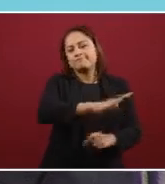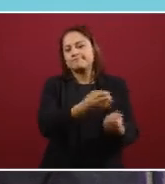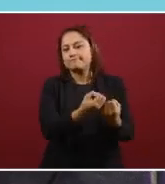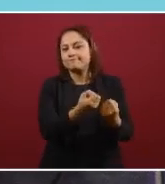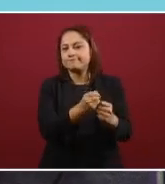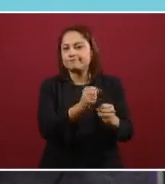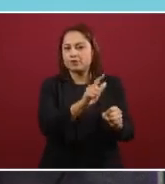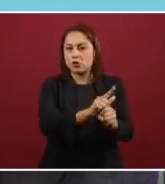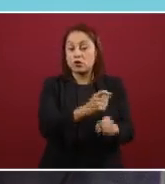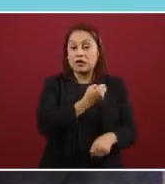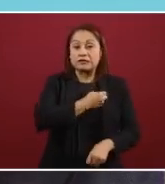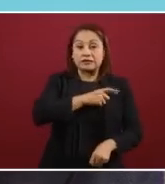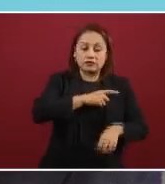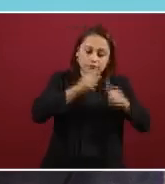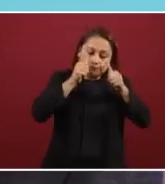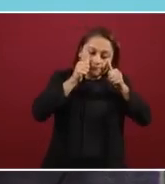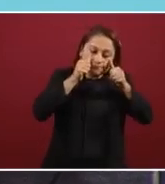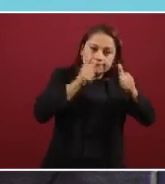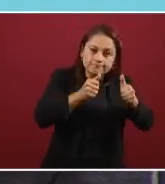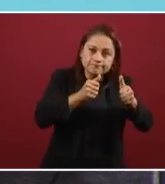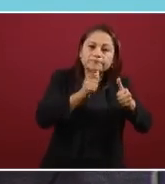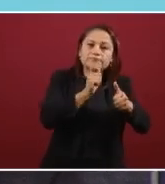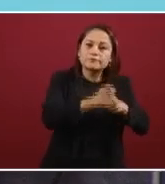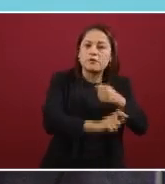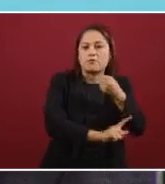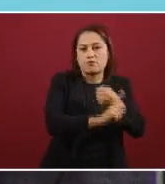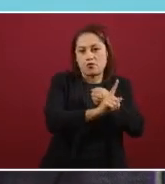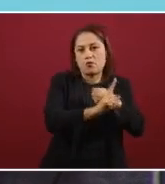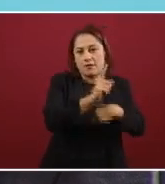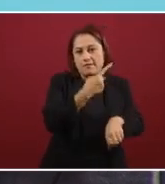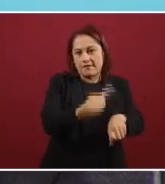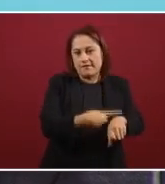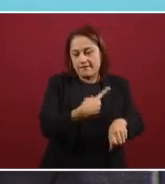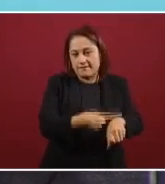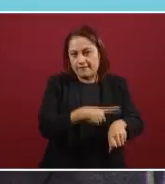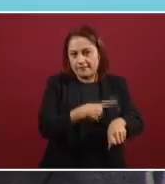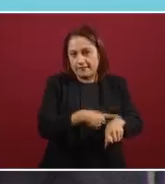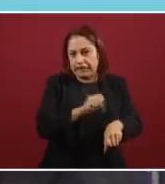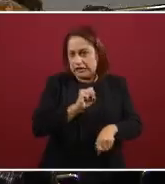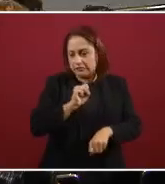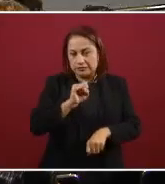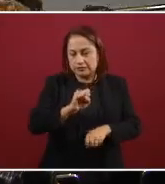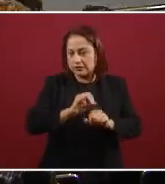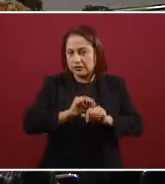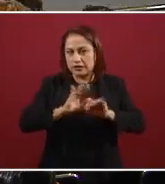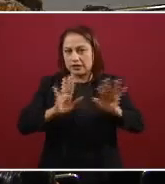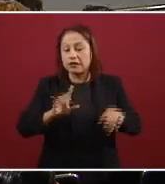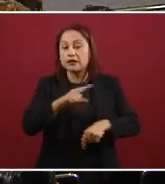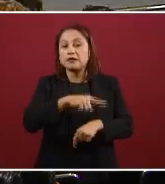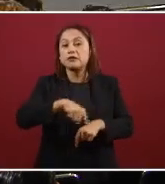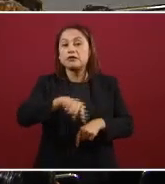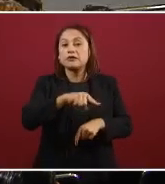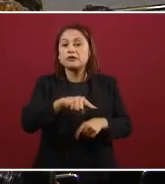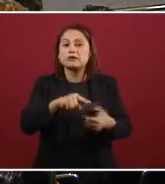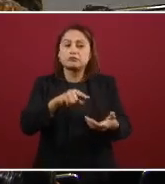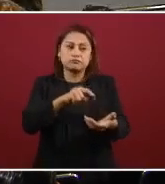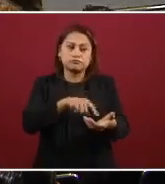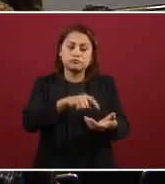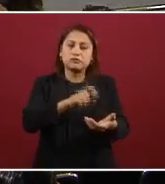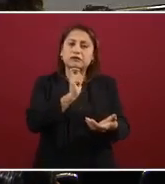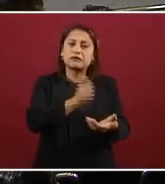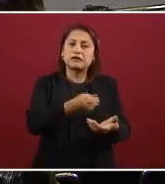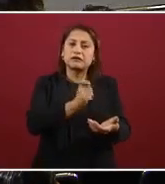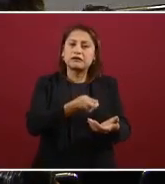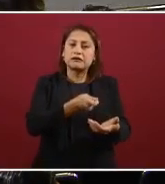pública. Es un fenómeno que, como todos los fenómenos de salud pública, está anidado en problemas